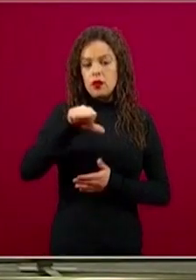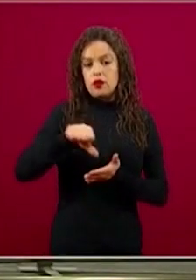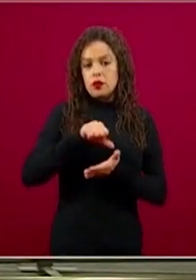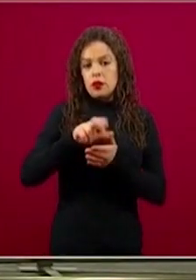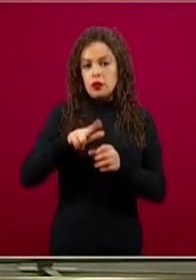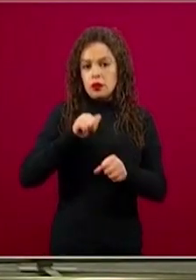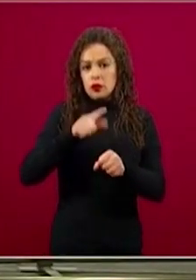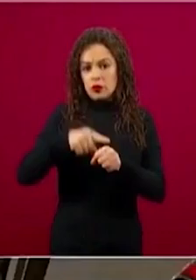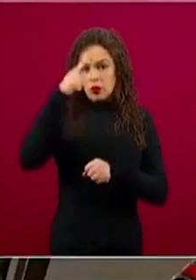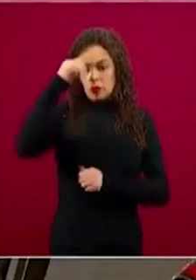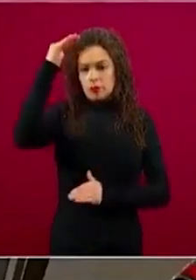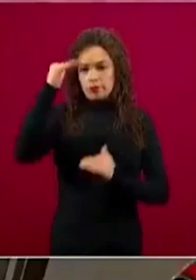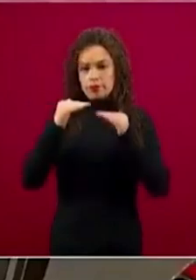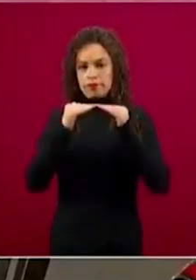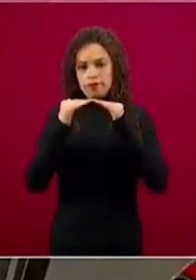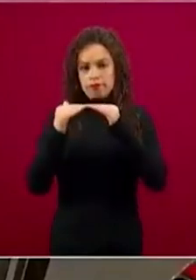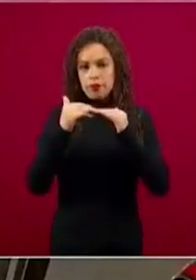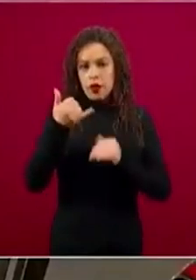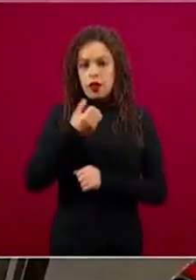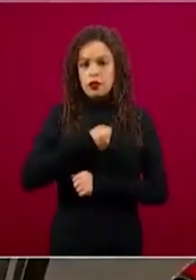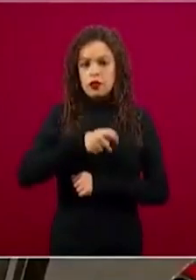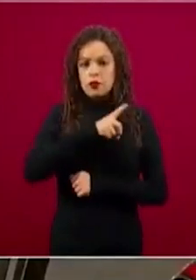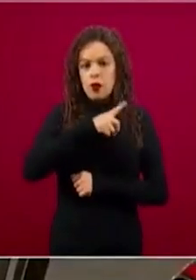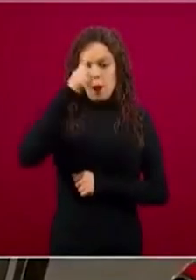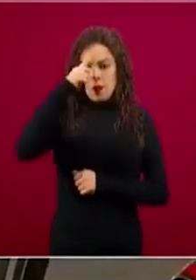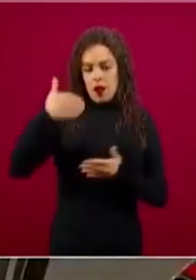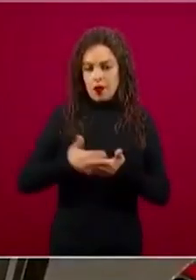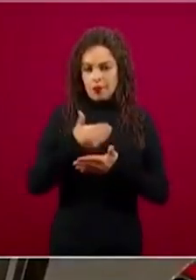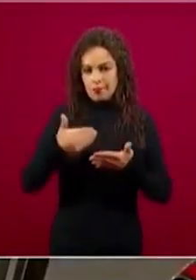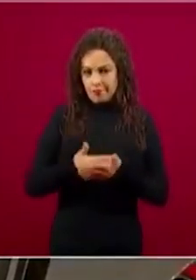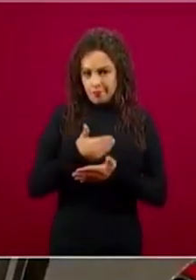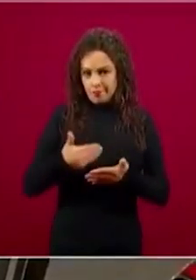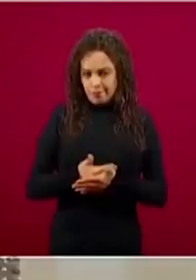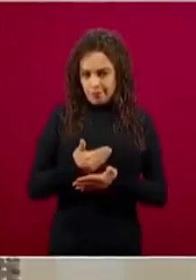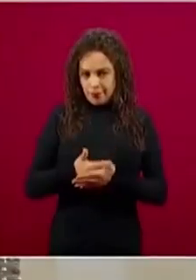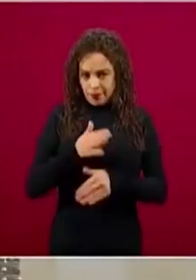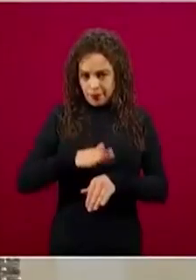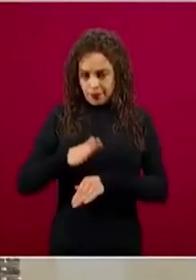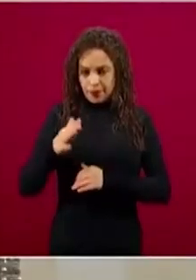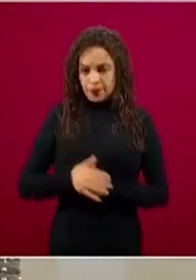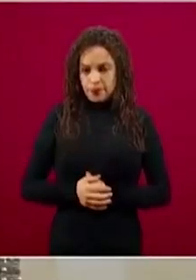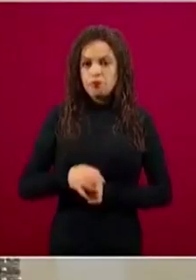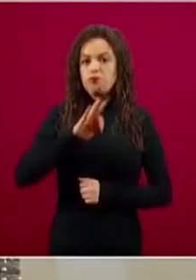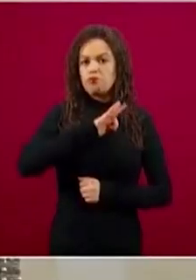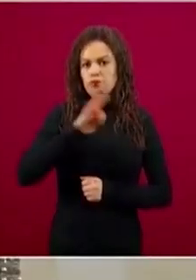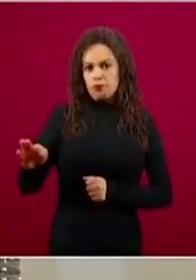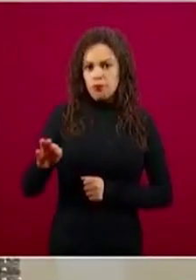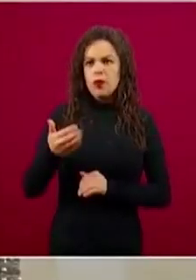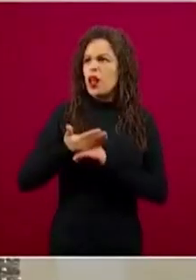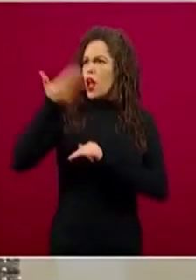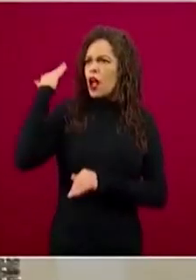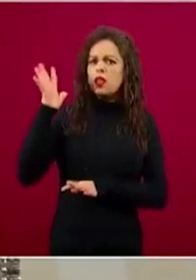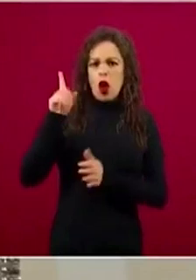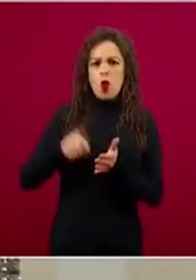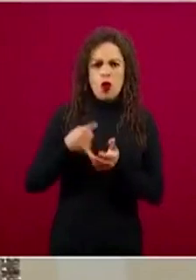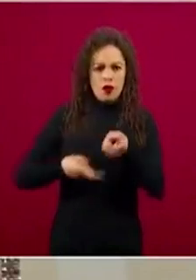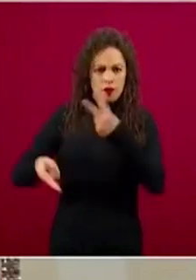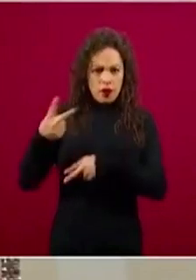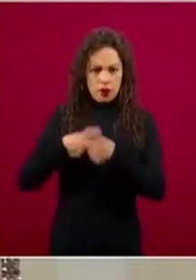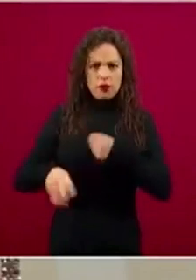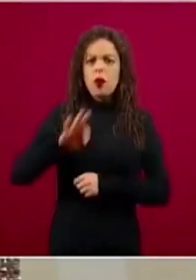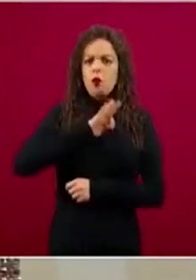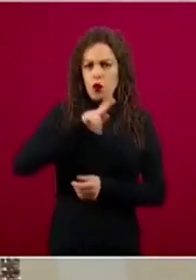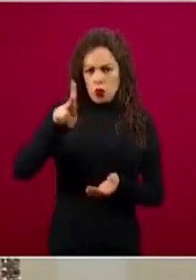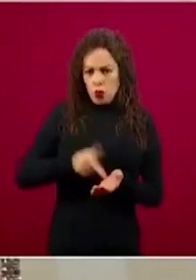Género y la Salud Reproductiva, y precisamente estamos ya a días de volverlas a invitar, recordarán que ya vinieron en una ocasión, para